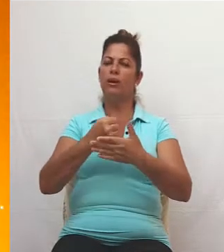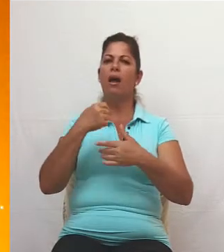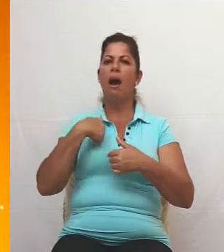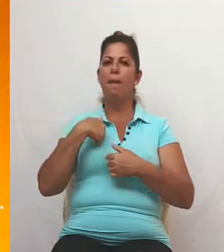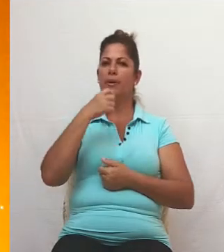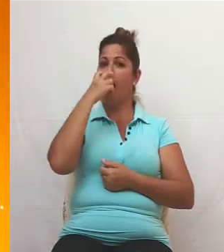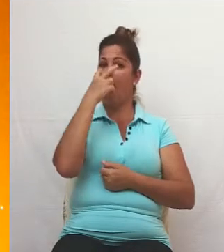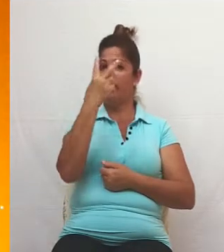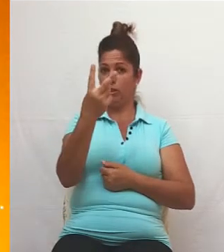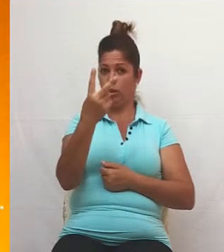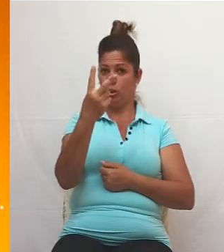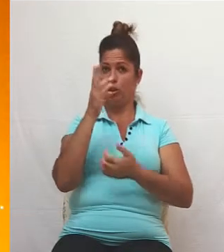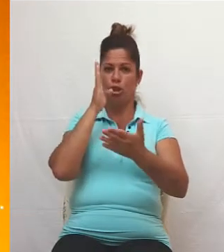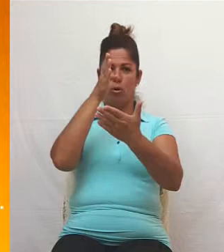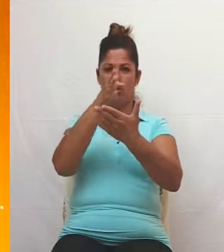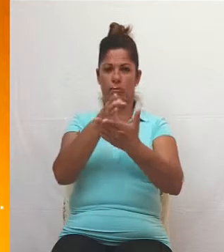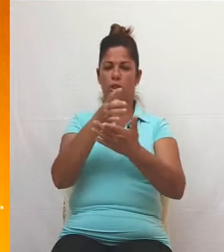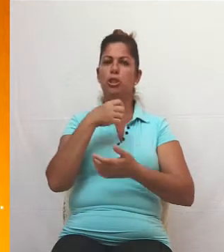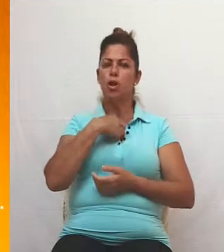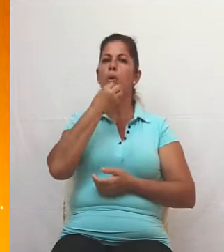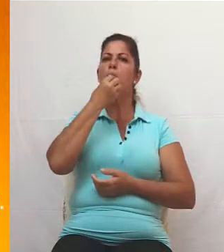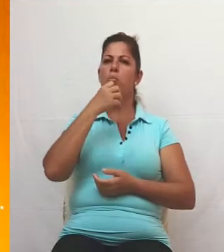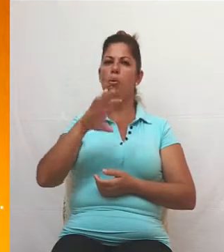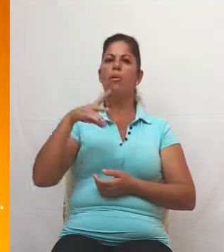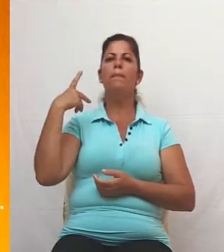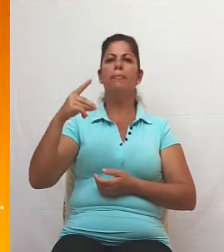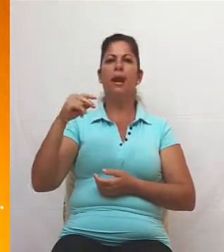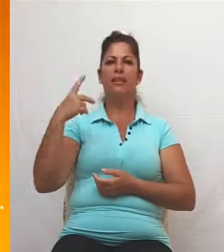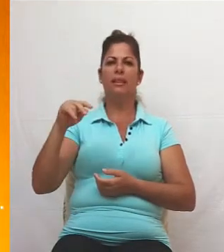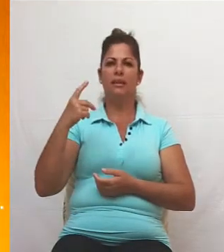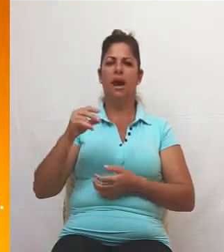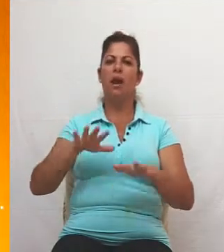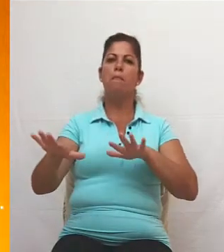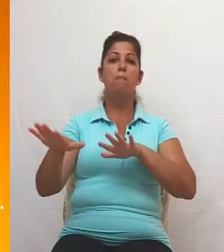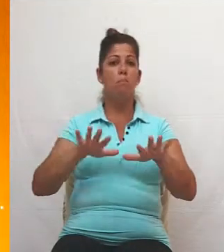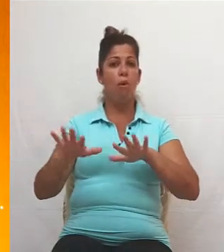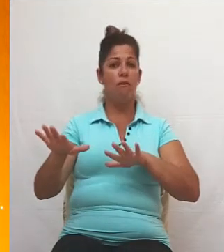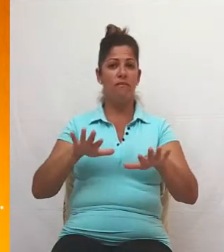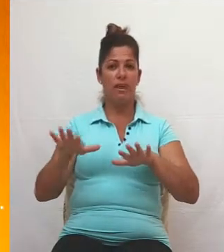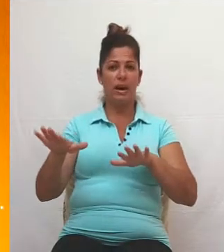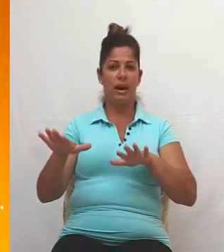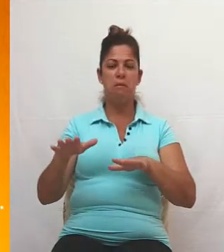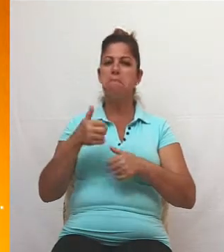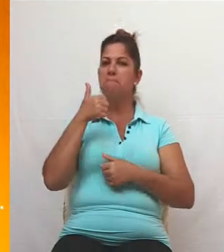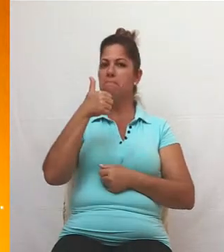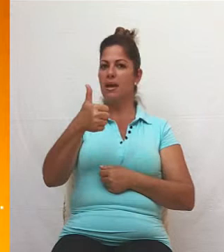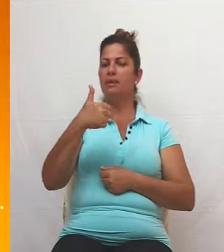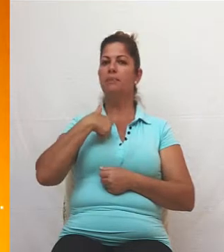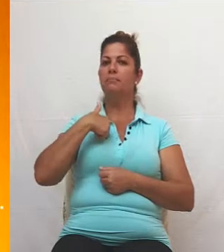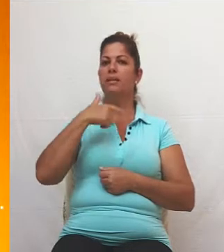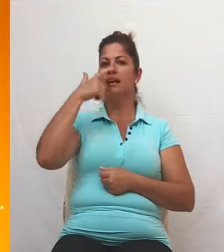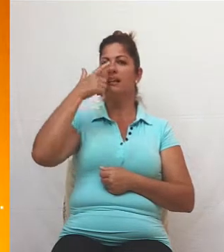para contribuir a sostener mi atención intencionada puedo practicar el moverme con